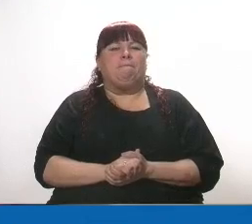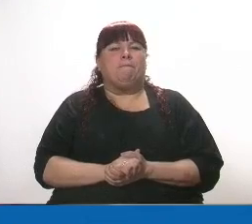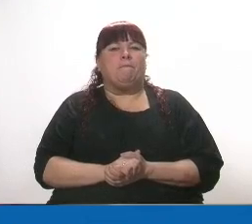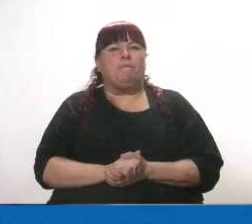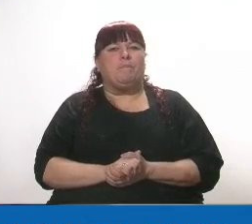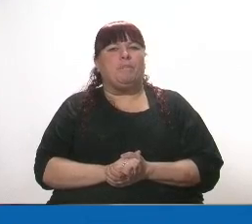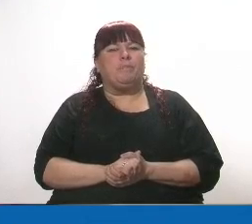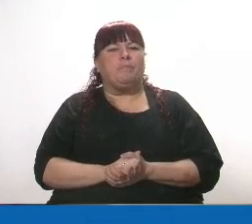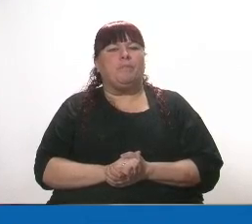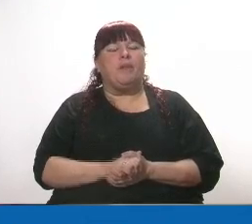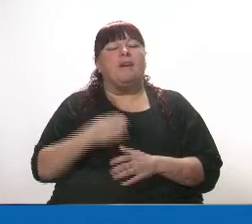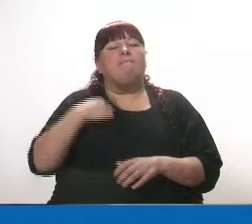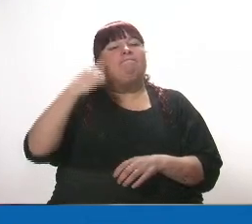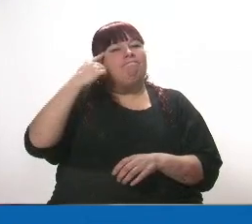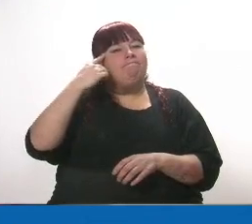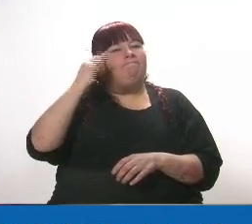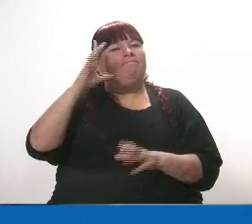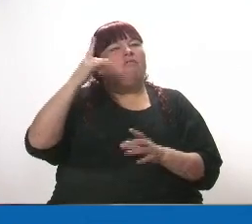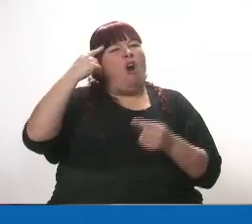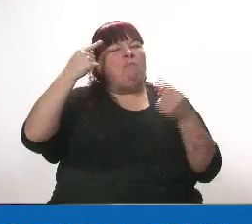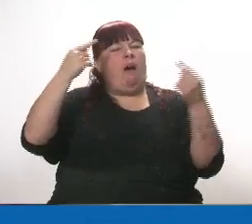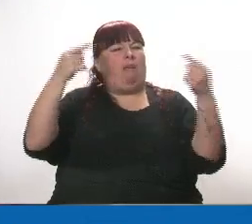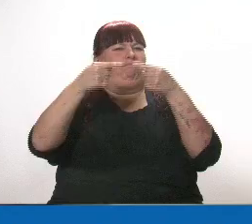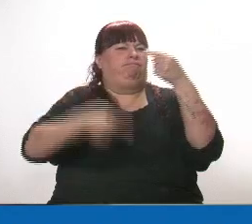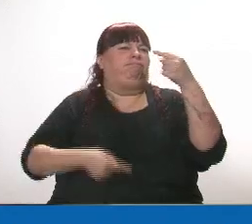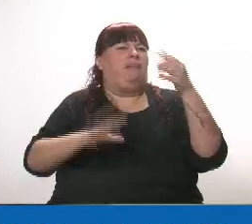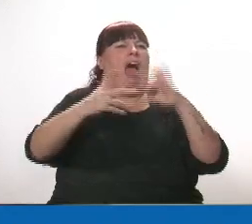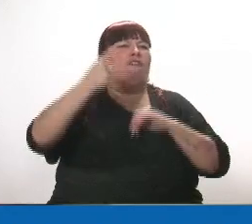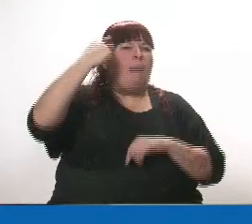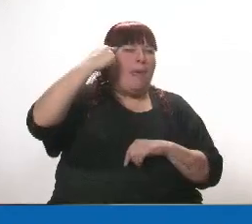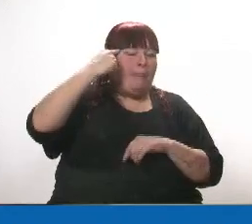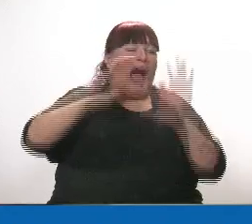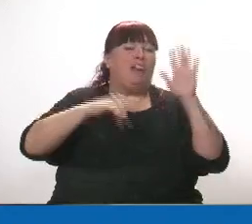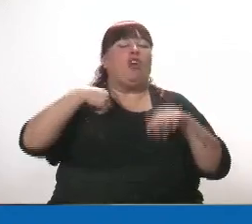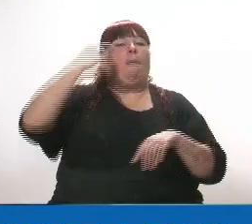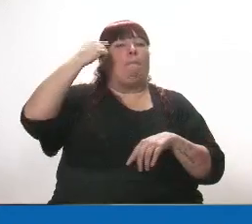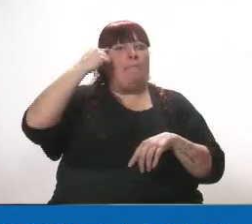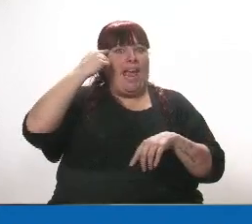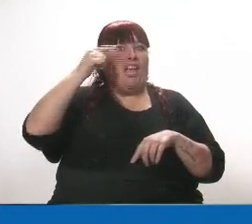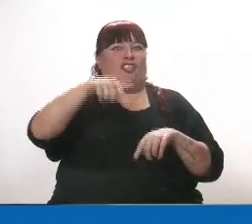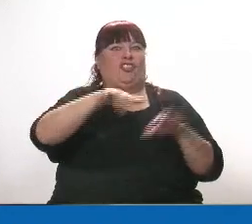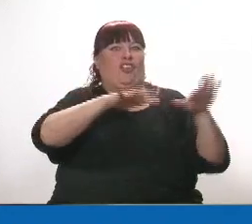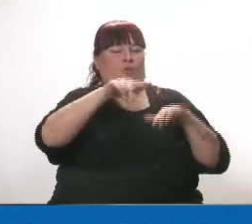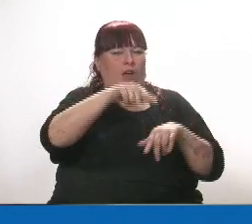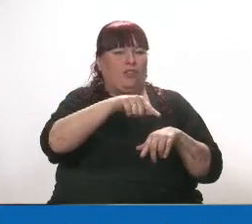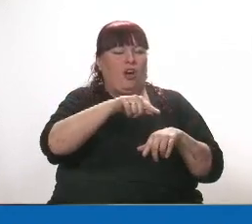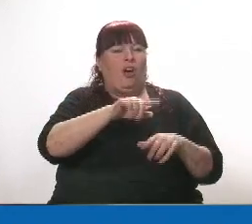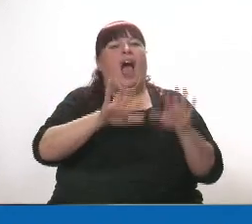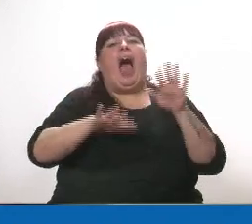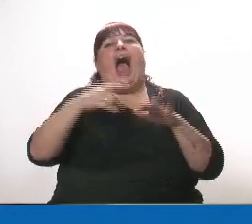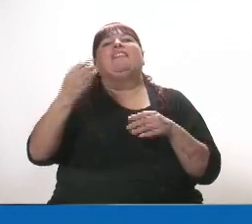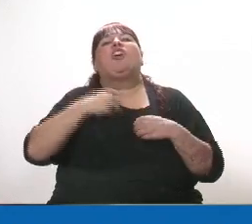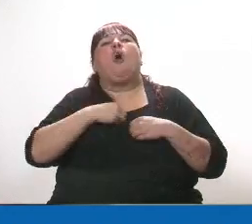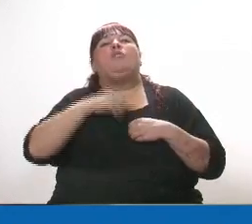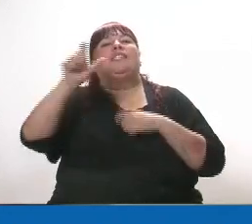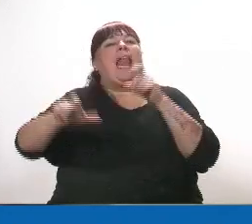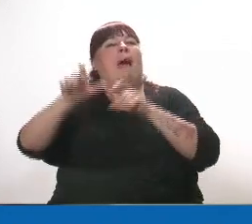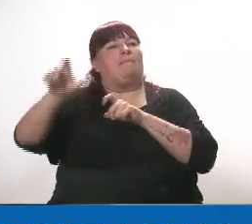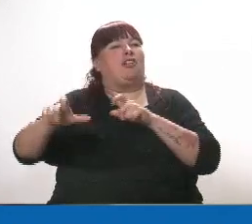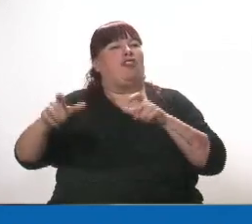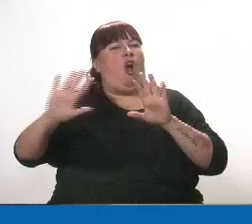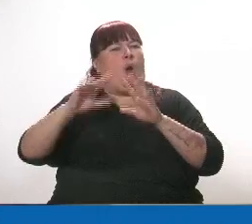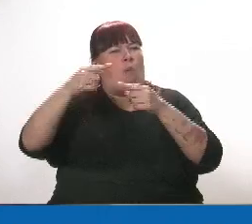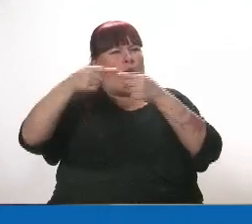universidad creo que hay una disociación entre lo que pensamos a veces en estos ámbitos y lo que siente la